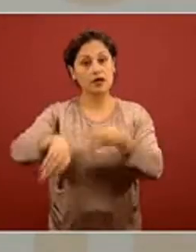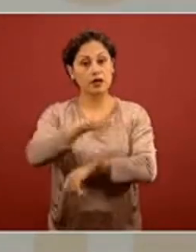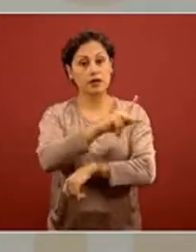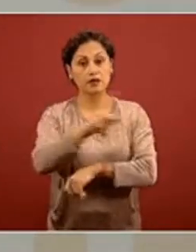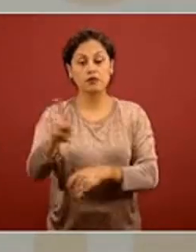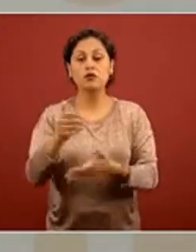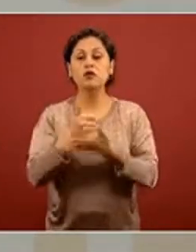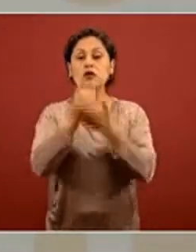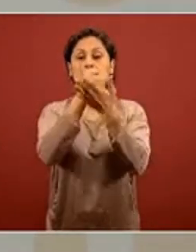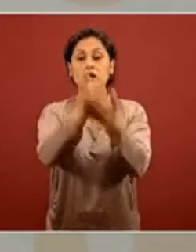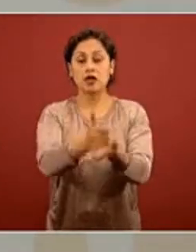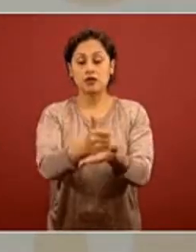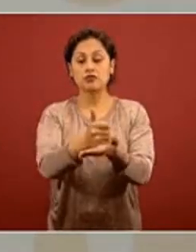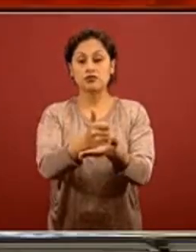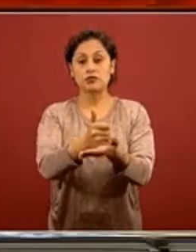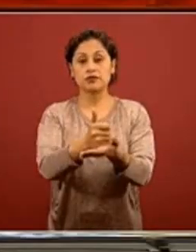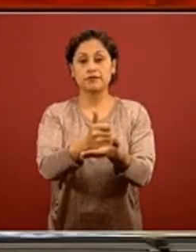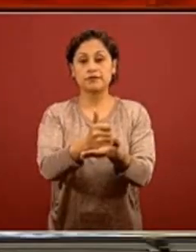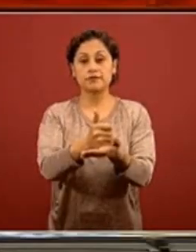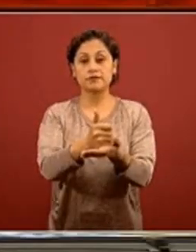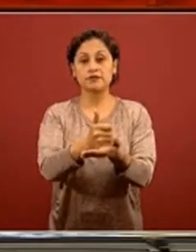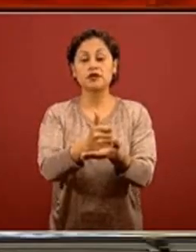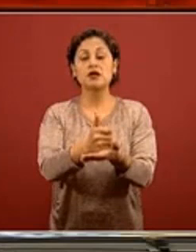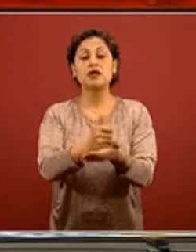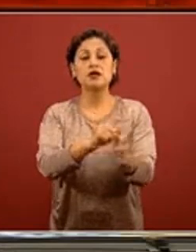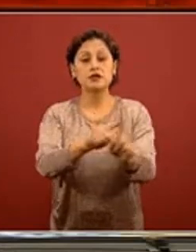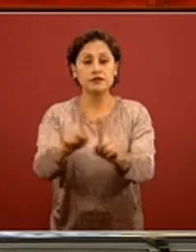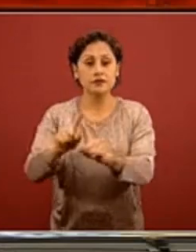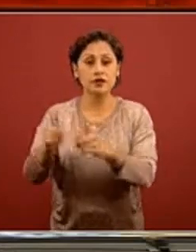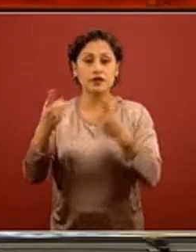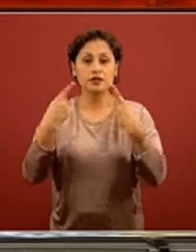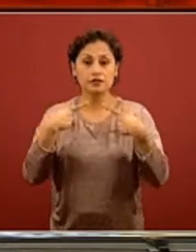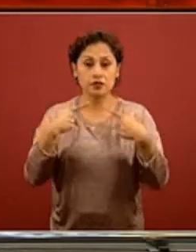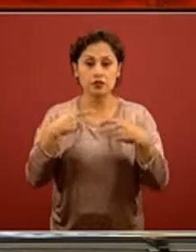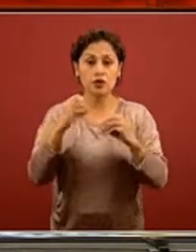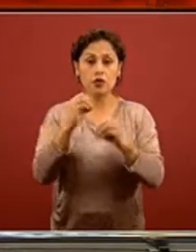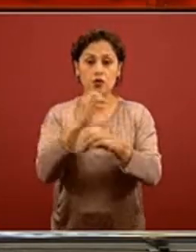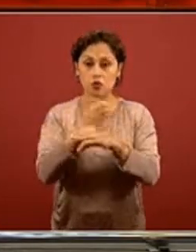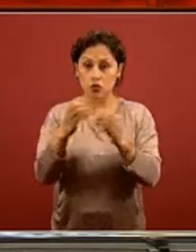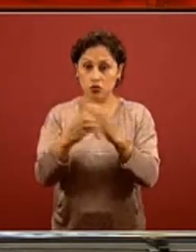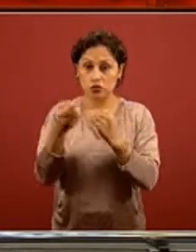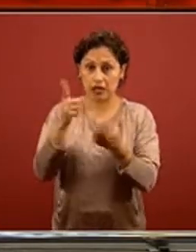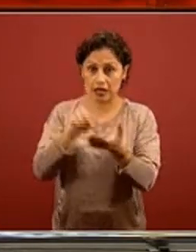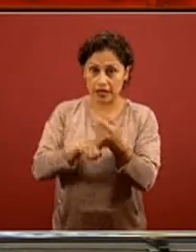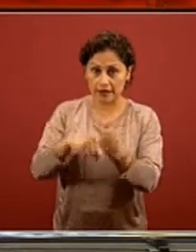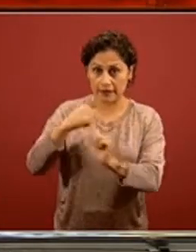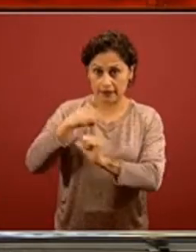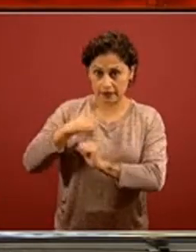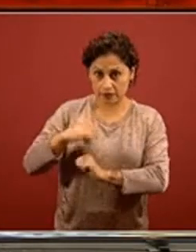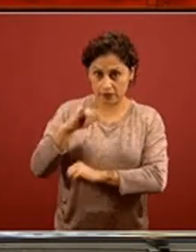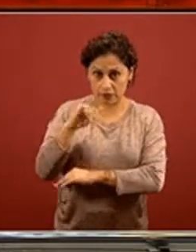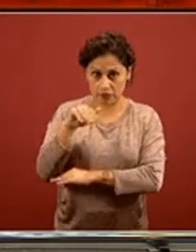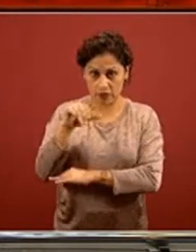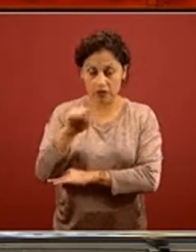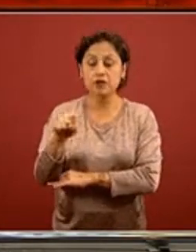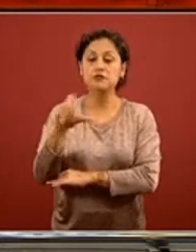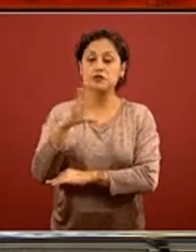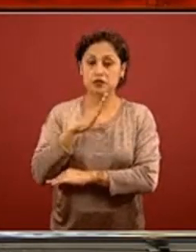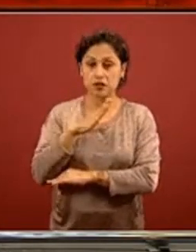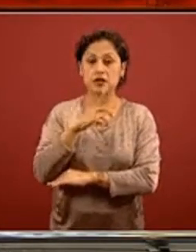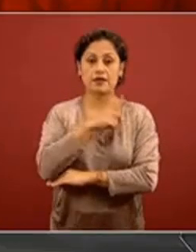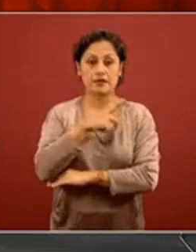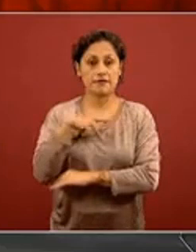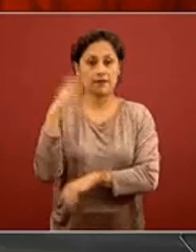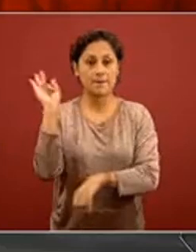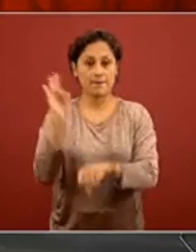garantizar que todos los elementos que ahí se resguardan funcionen bien, igual que la seguridad del propio personal. Entonces